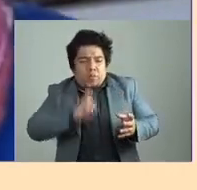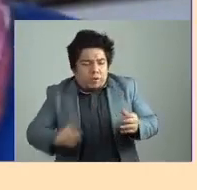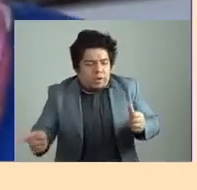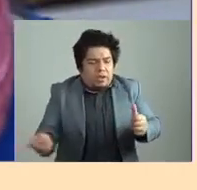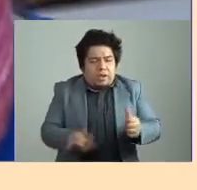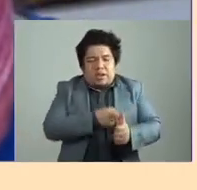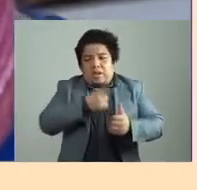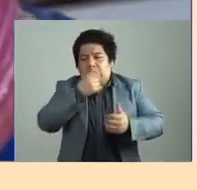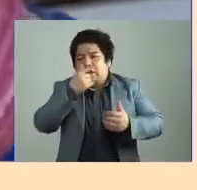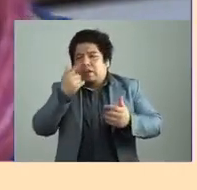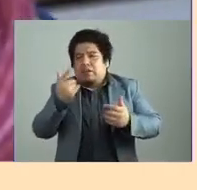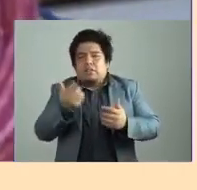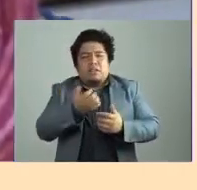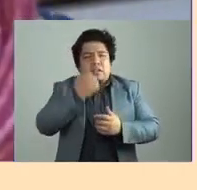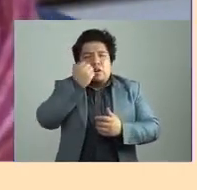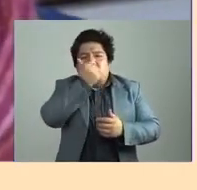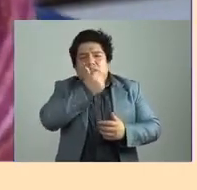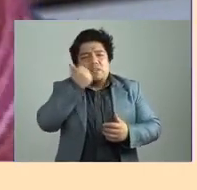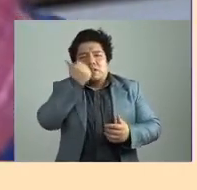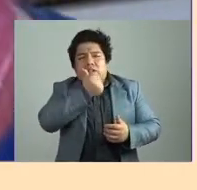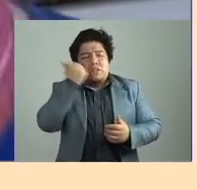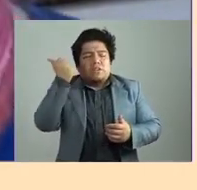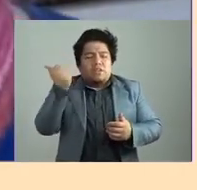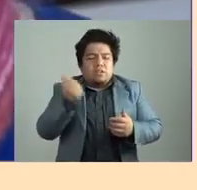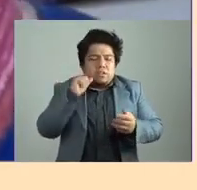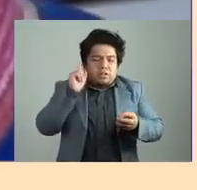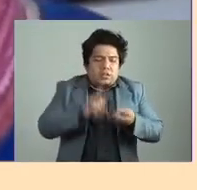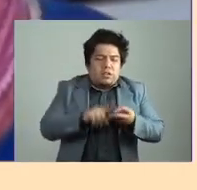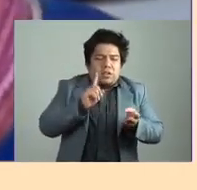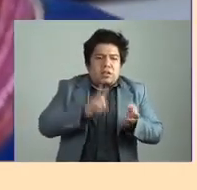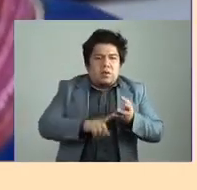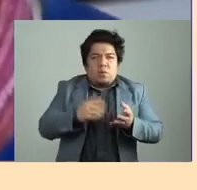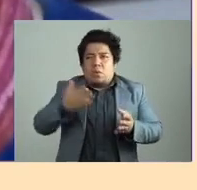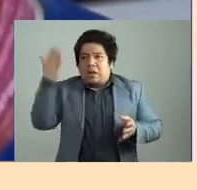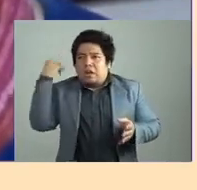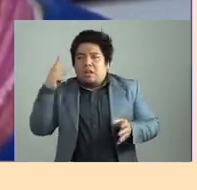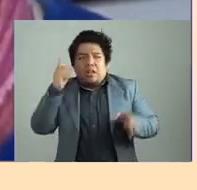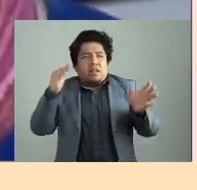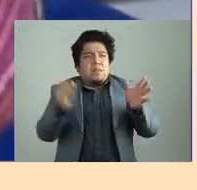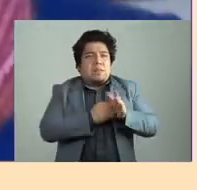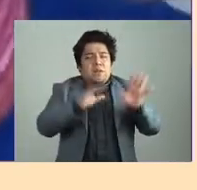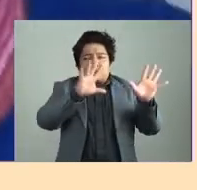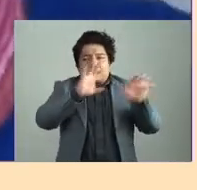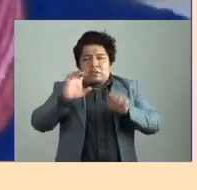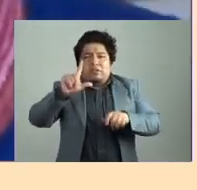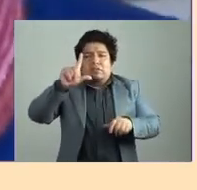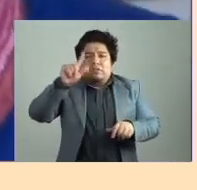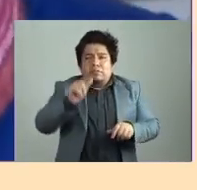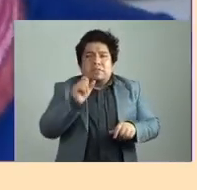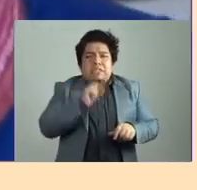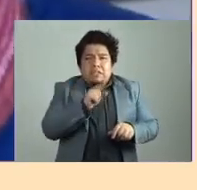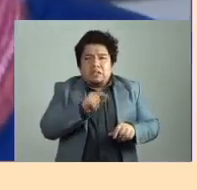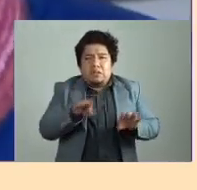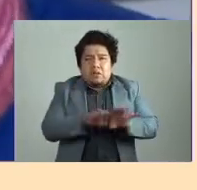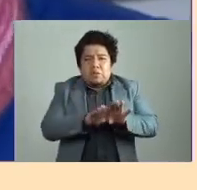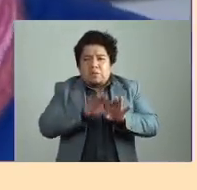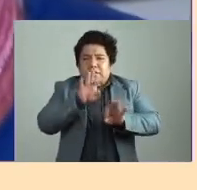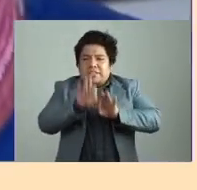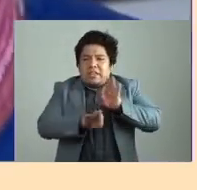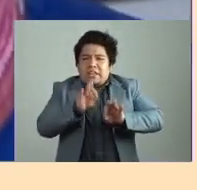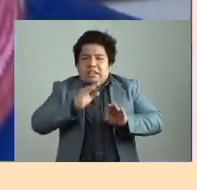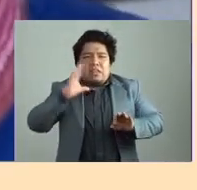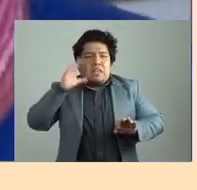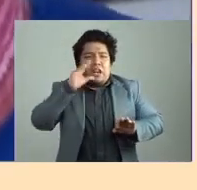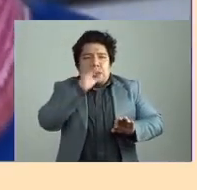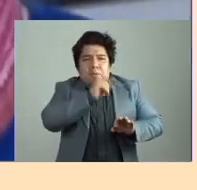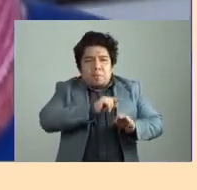pensando a los años 60's tanto podemos ver no la lucha contra el racismo con sola